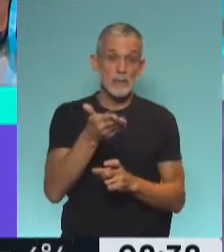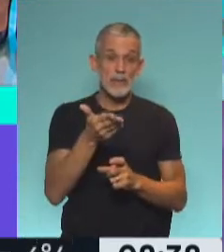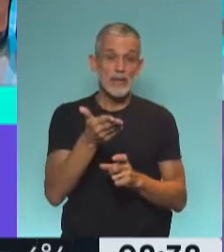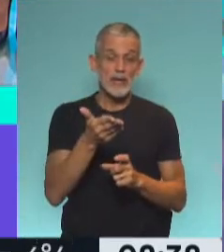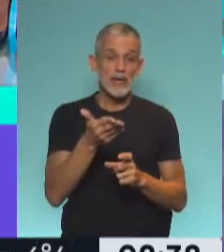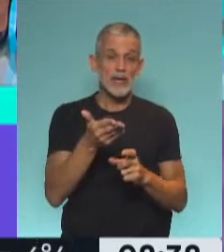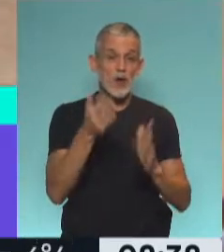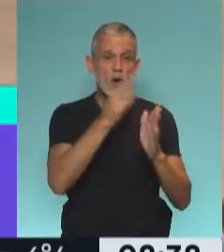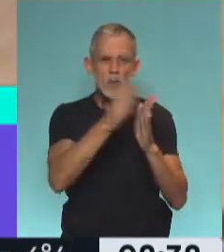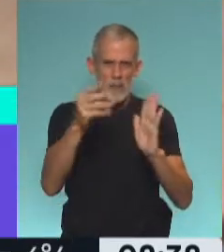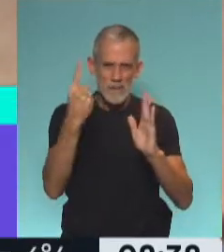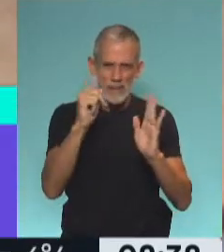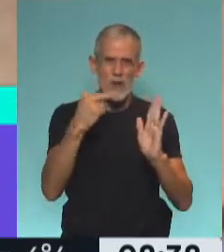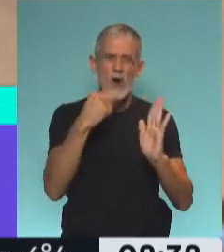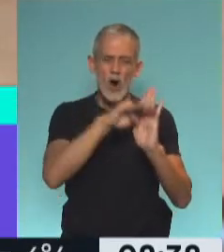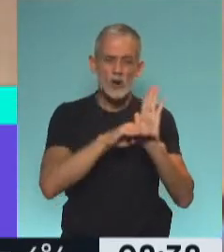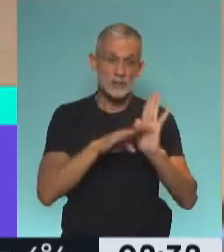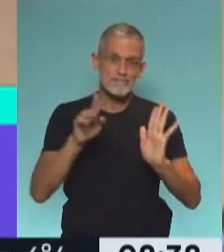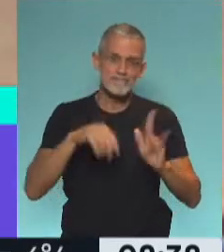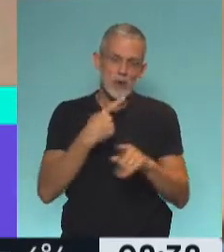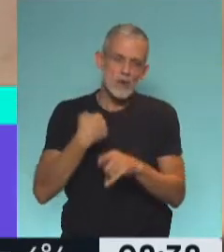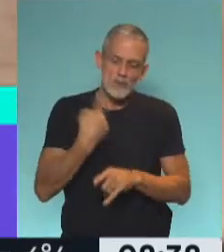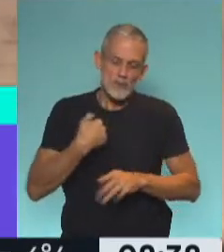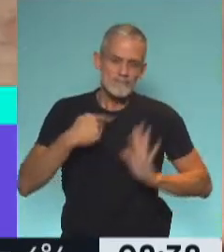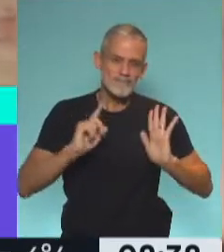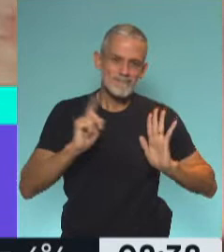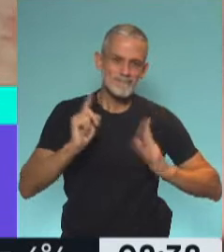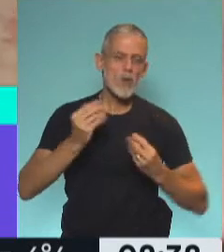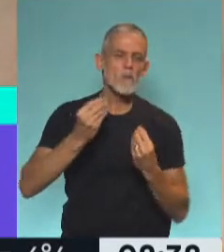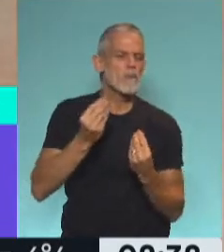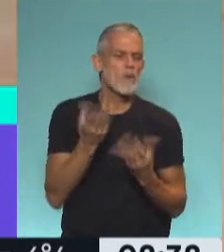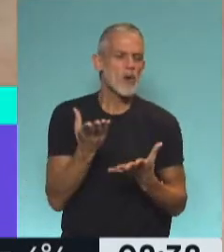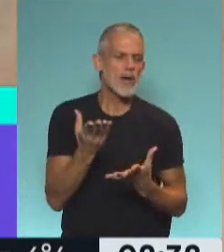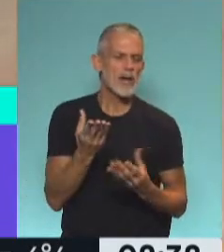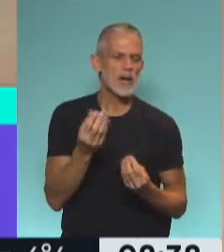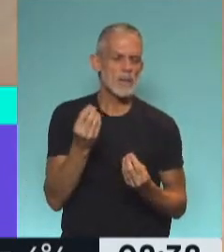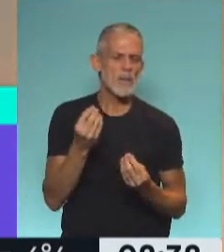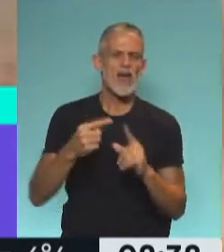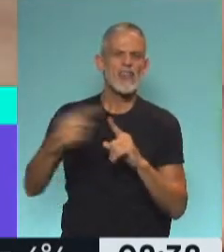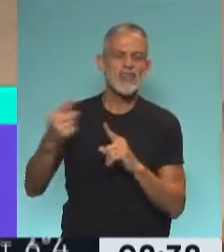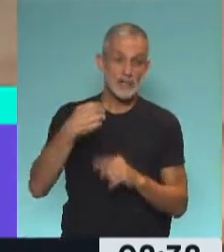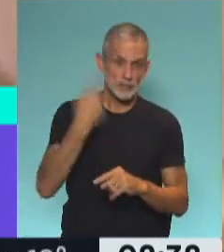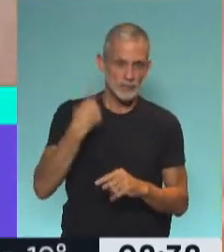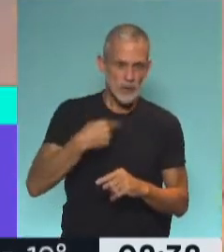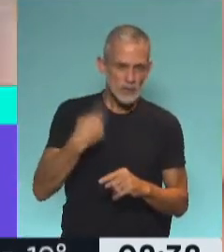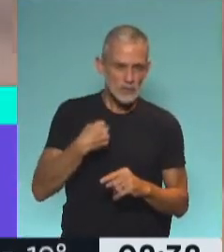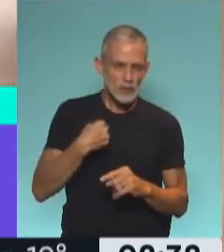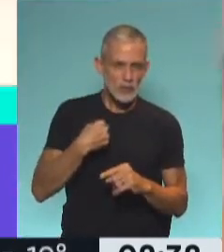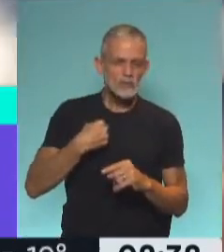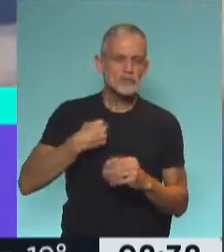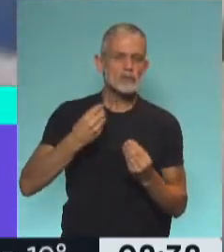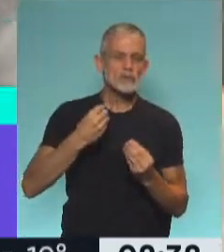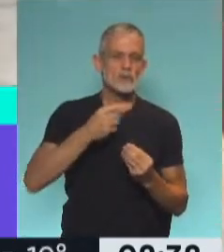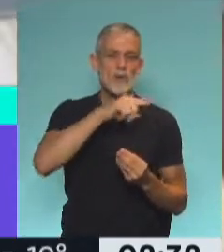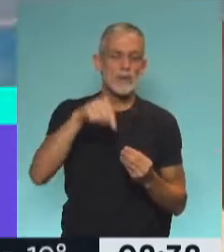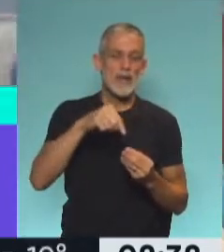más populares que sacó el gobierno, pero nosotros en este momento no estamos trabajando con esos cortes. ¿Por qué? Porque directamente nosotros... Directamente vienen